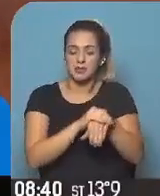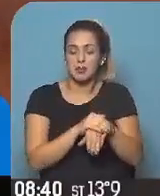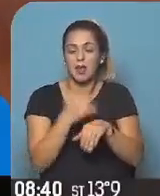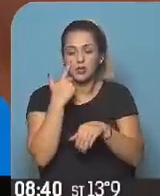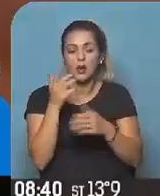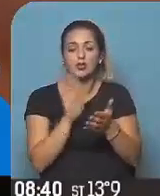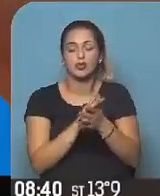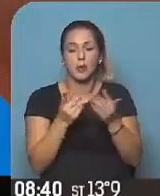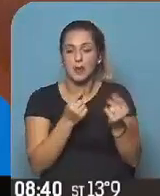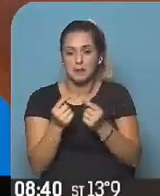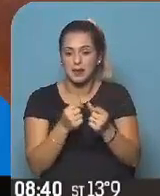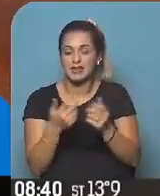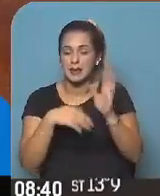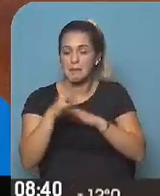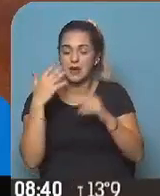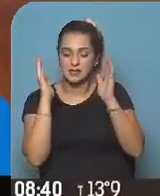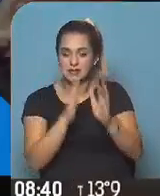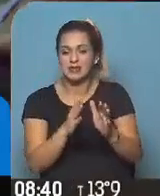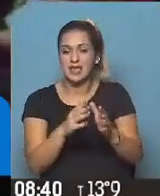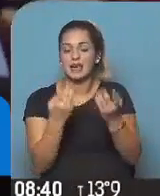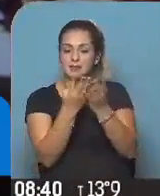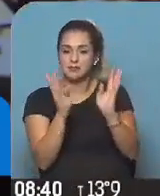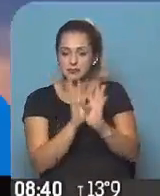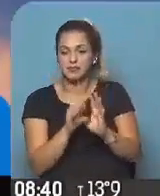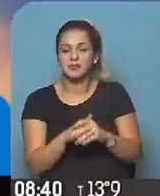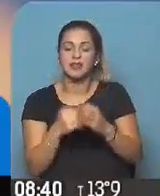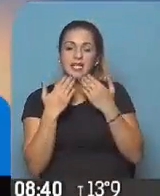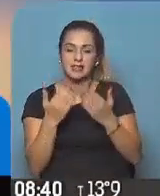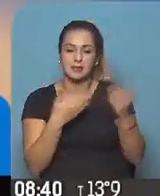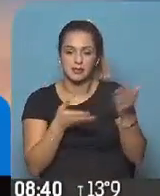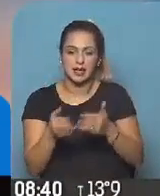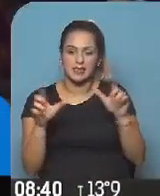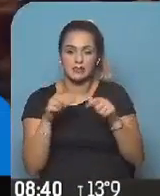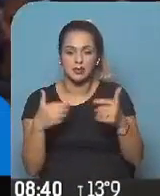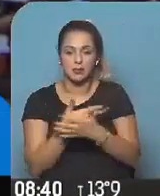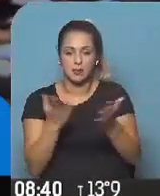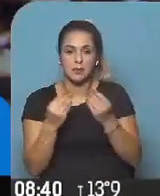presupuestos recae sobre la cámara baja claudio blanca gracias para estar en la televisión pública muchas gracias formando